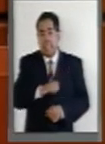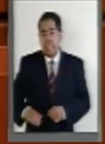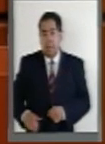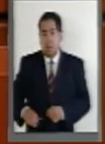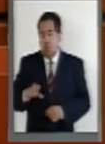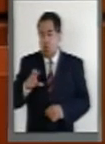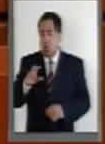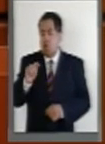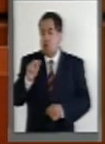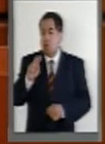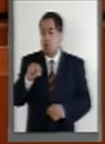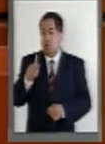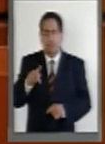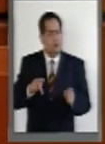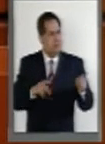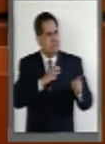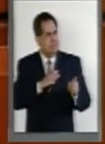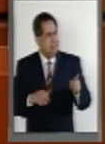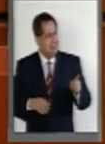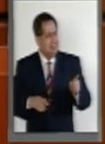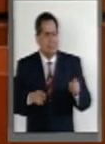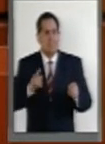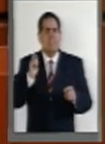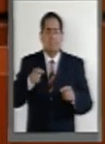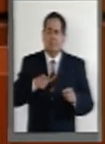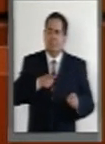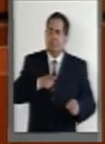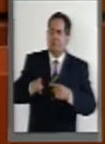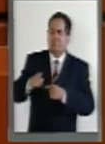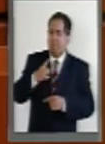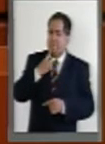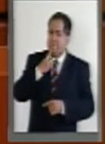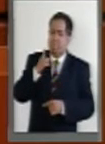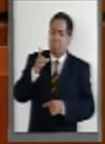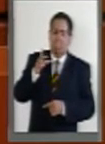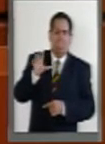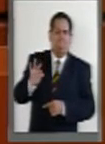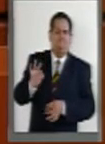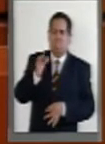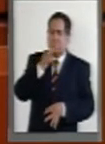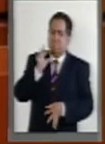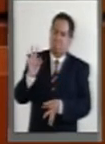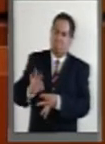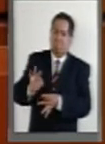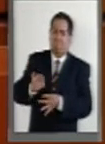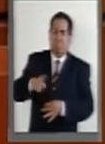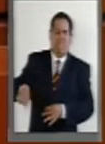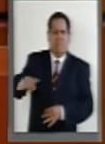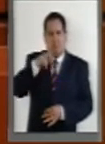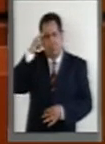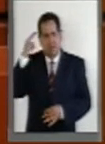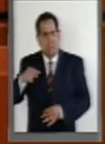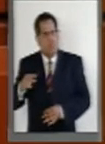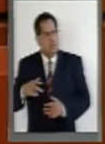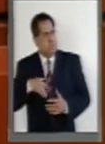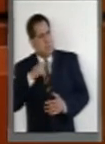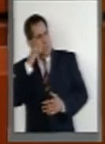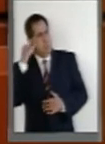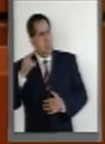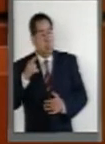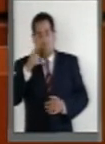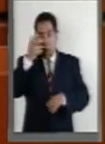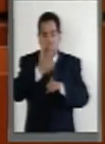Trump ofendió a las y los mexicanos, ofendió a nuestros connacionales en Estados